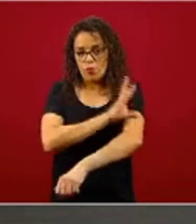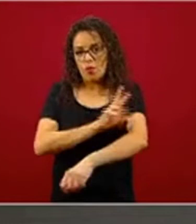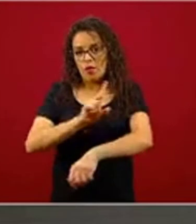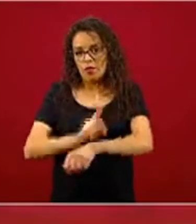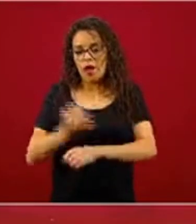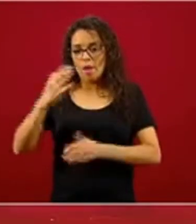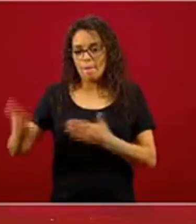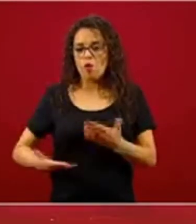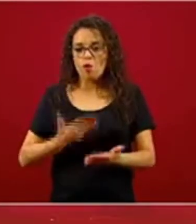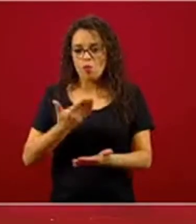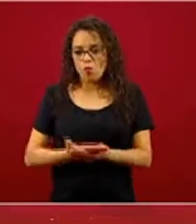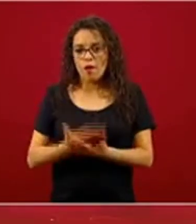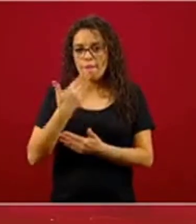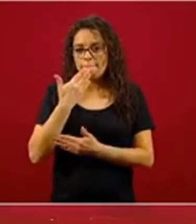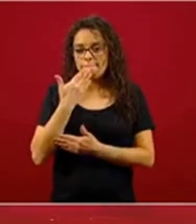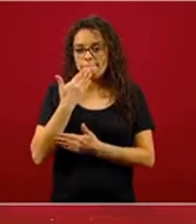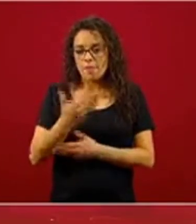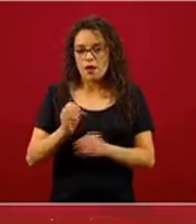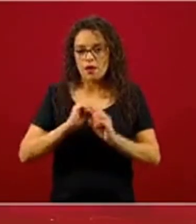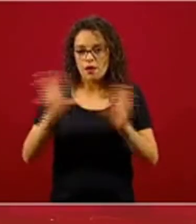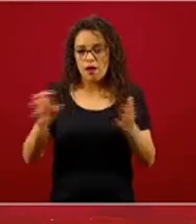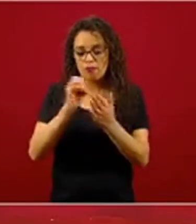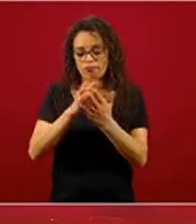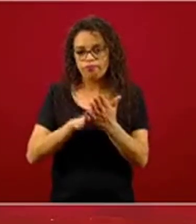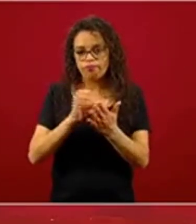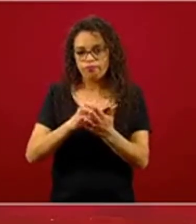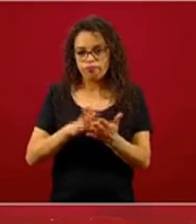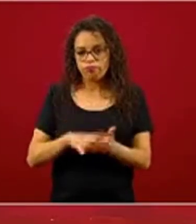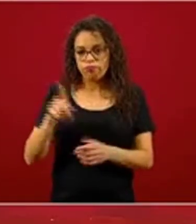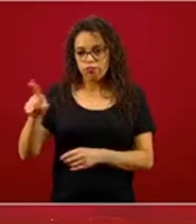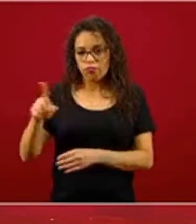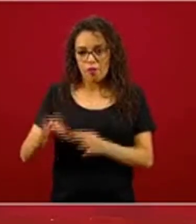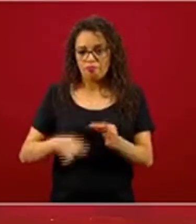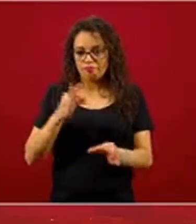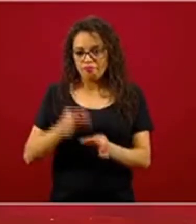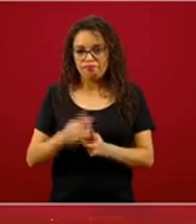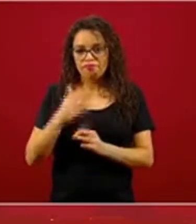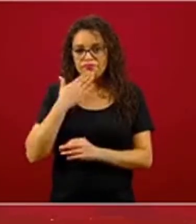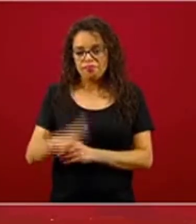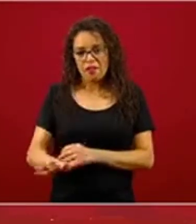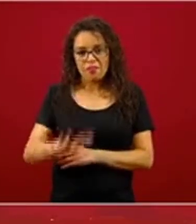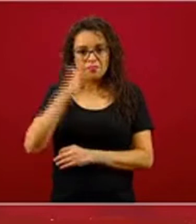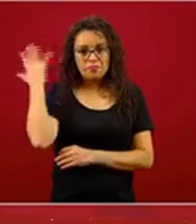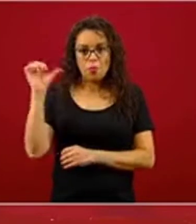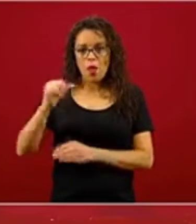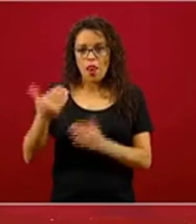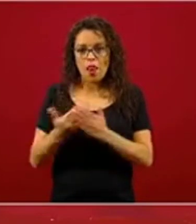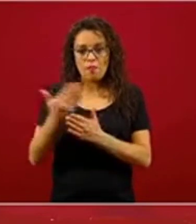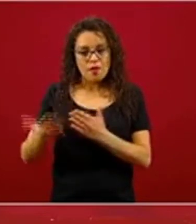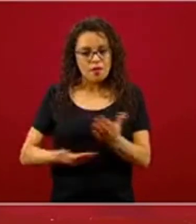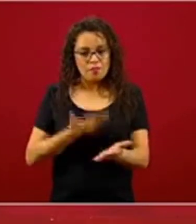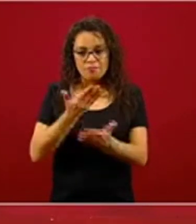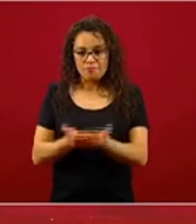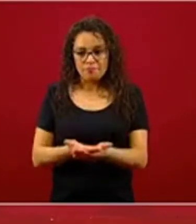propuesta estructurada, que la tuvo de manera inmediata y efectivamente la presentó esta mañana en el Gabinete de Seguridad. Le agradezco también de